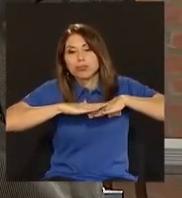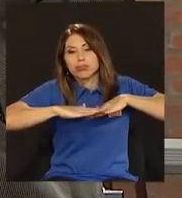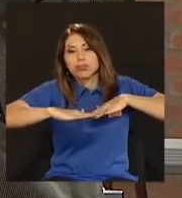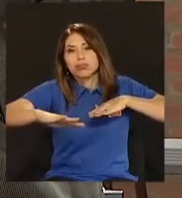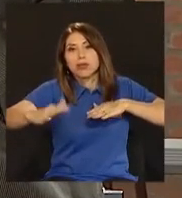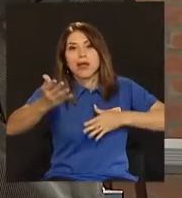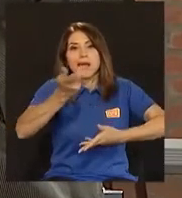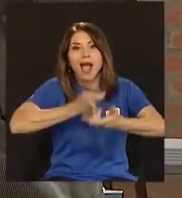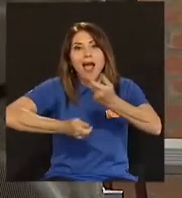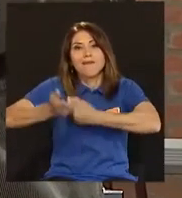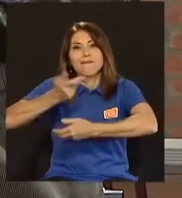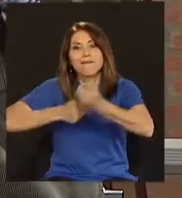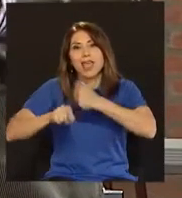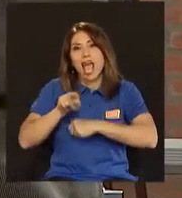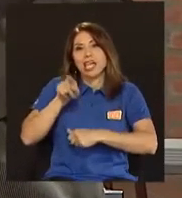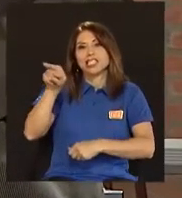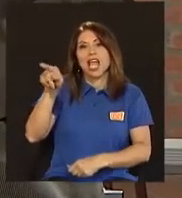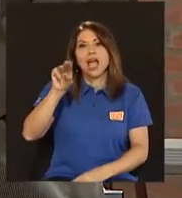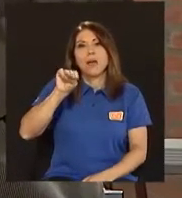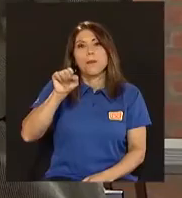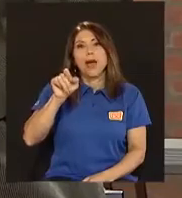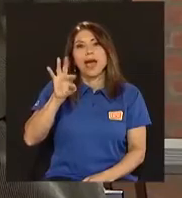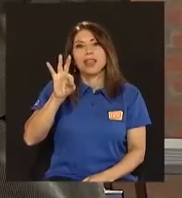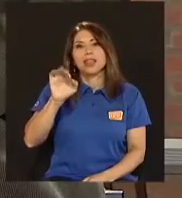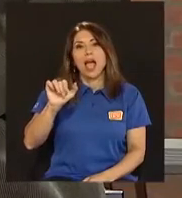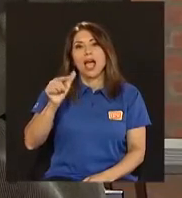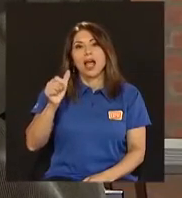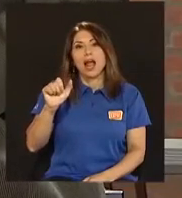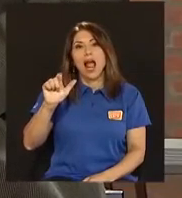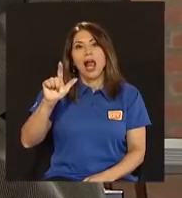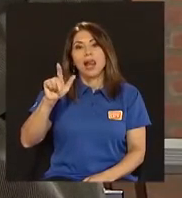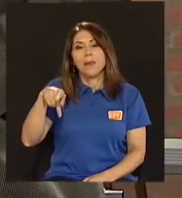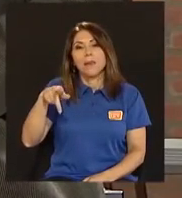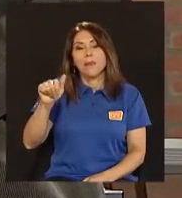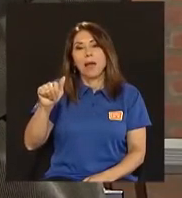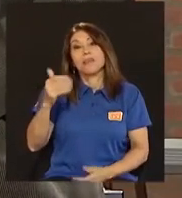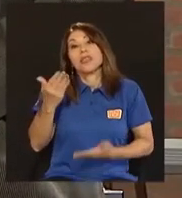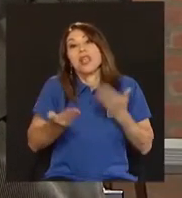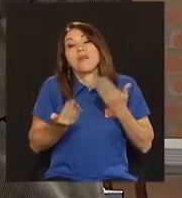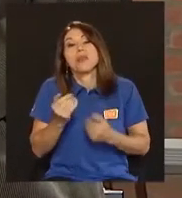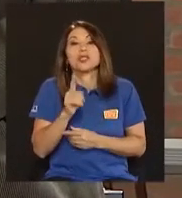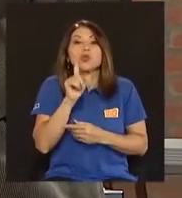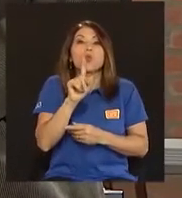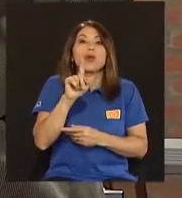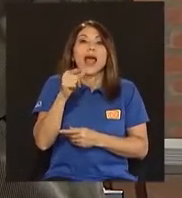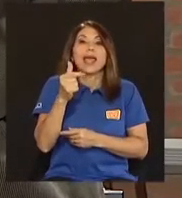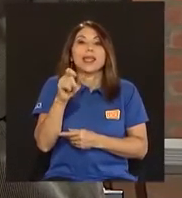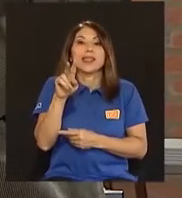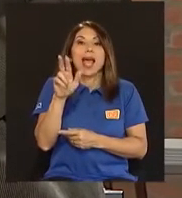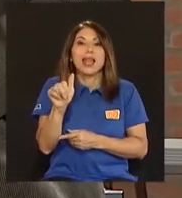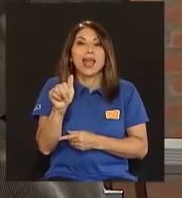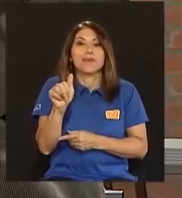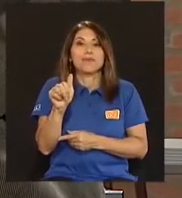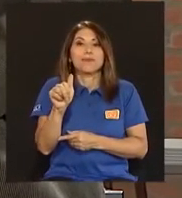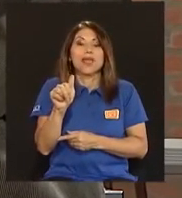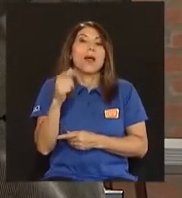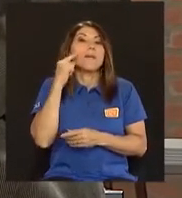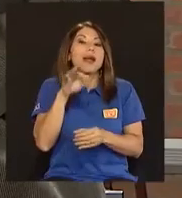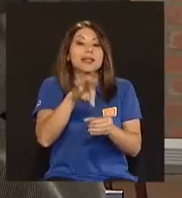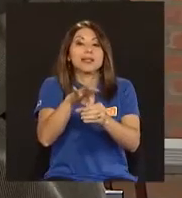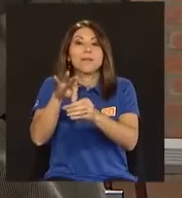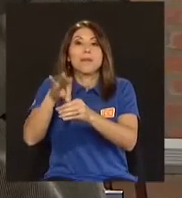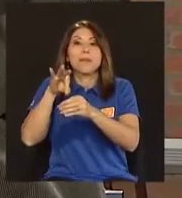en Matagalpa, puede ser que financiemos una hectárea, hectárea y media de plátano en Ometepe o lo que